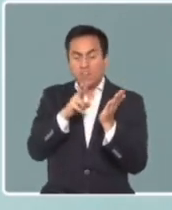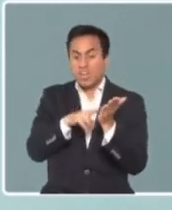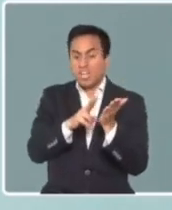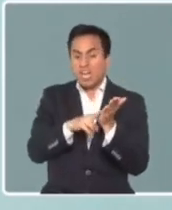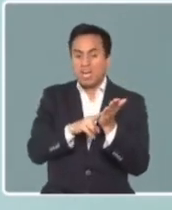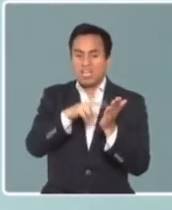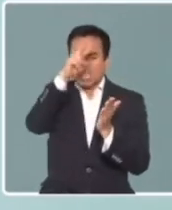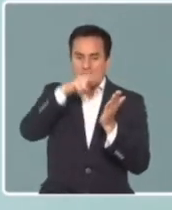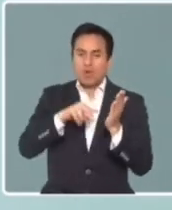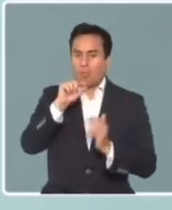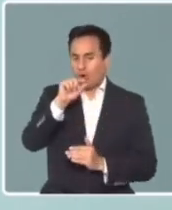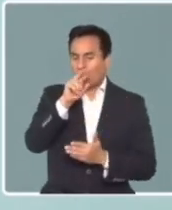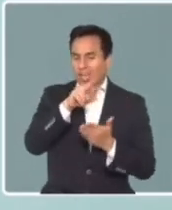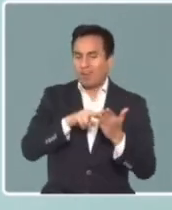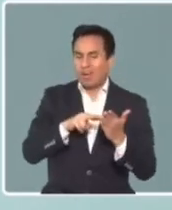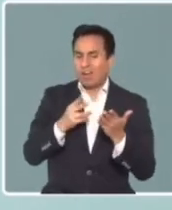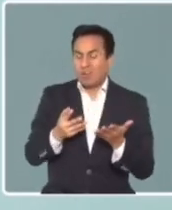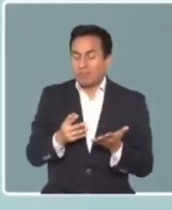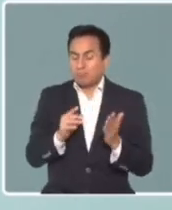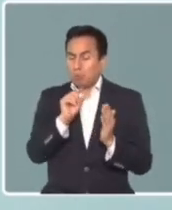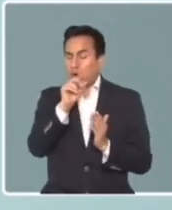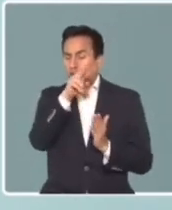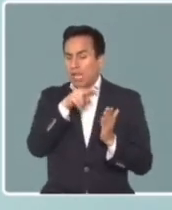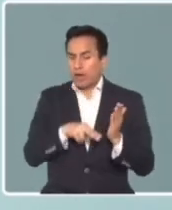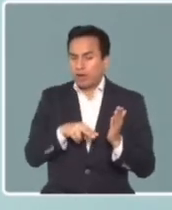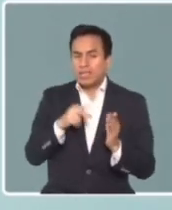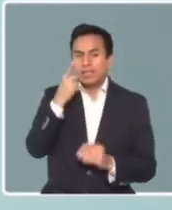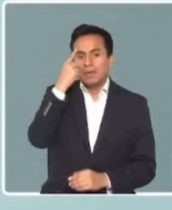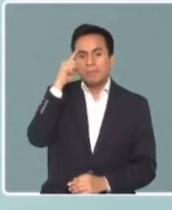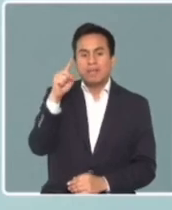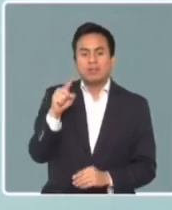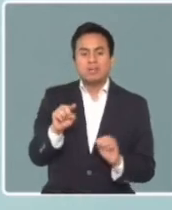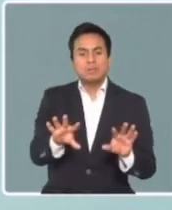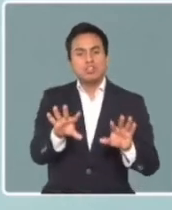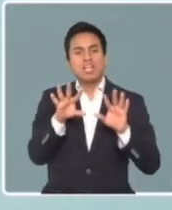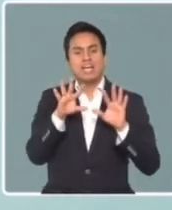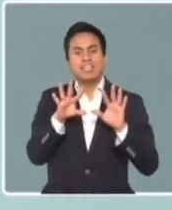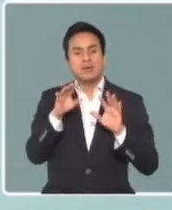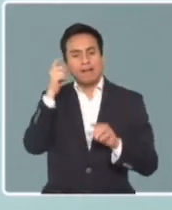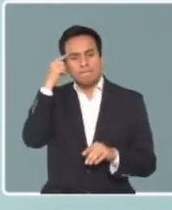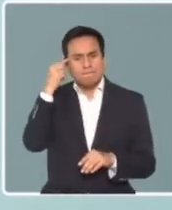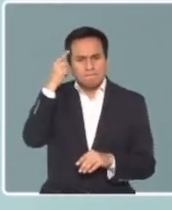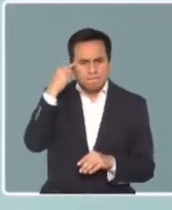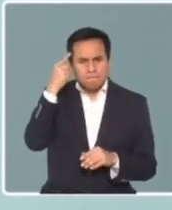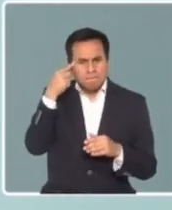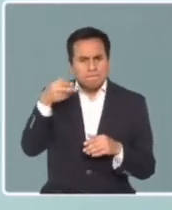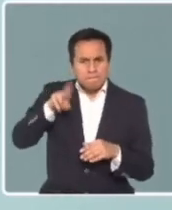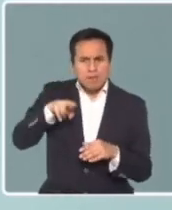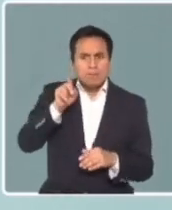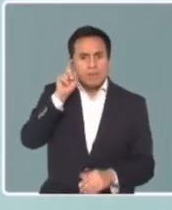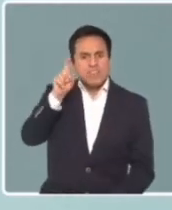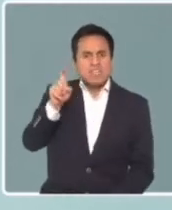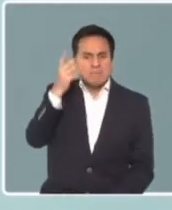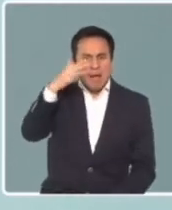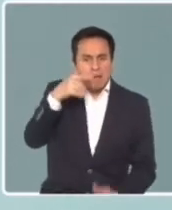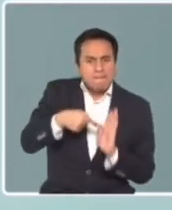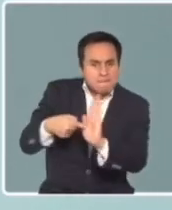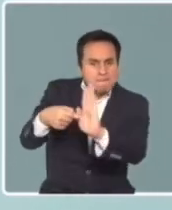verdad leo poco los diarios a estas alturas, pero es impresionante el afán por preferir las